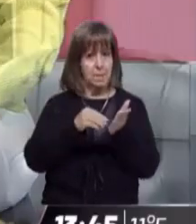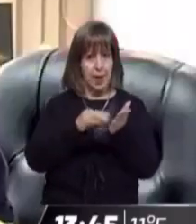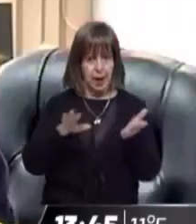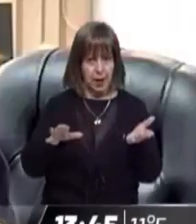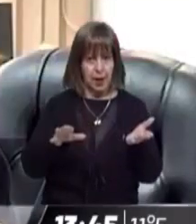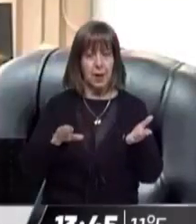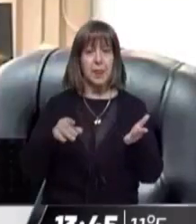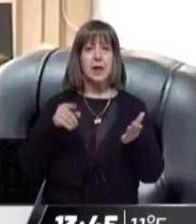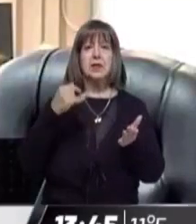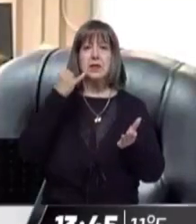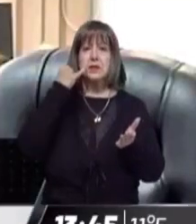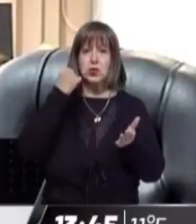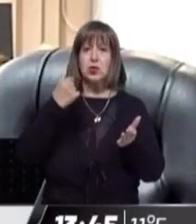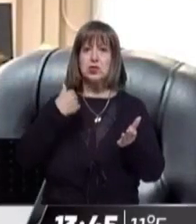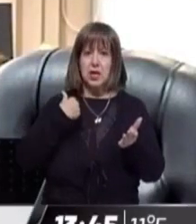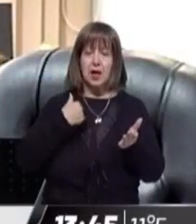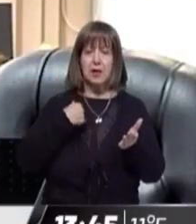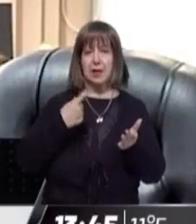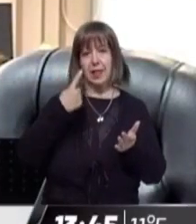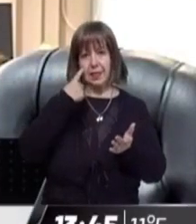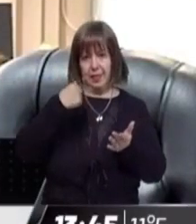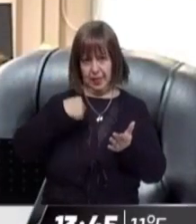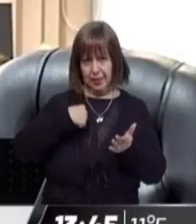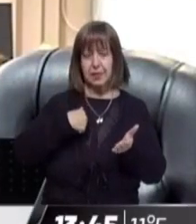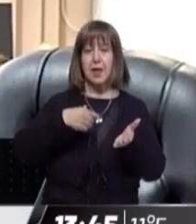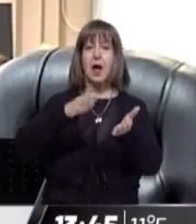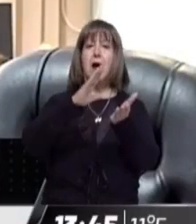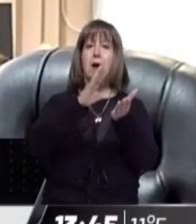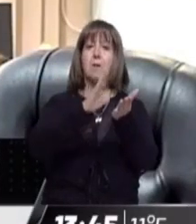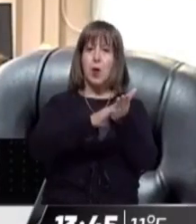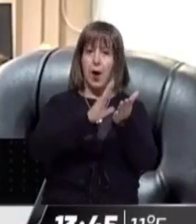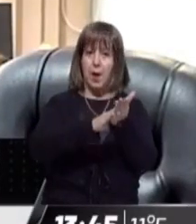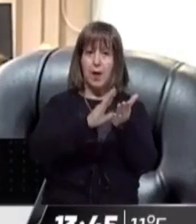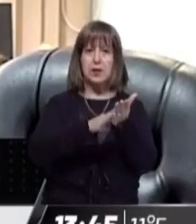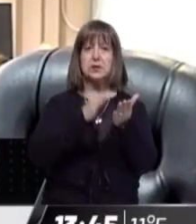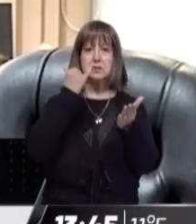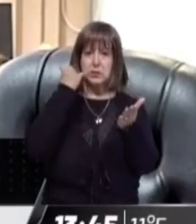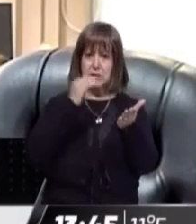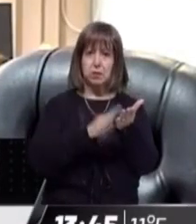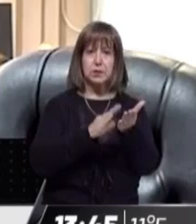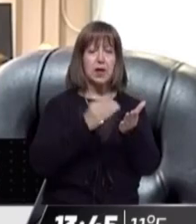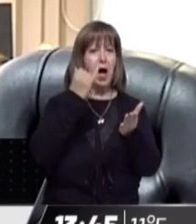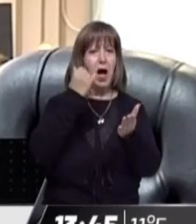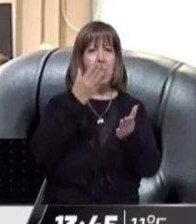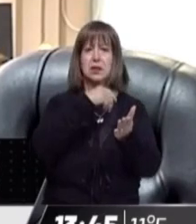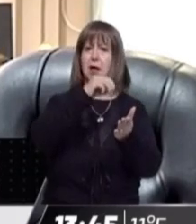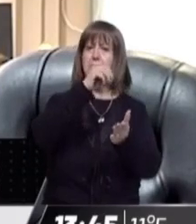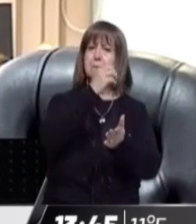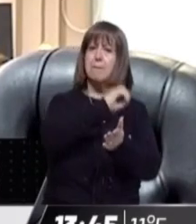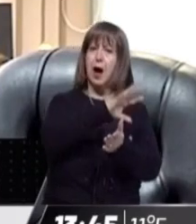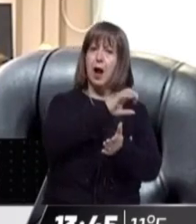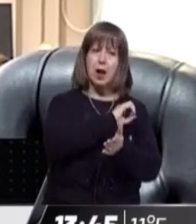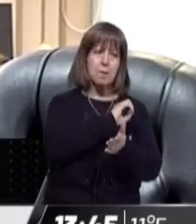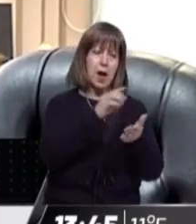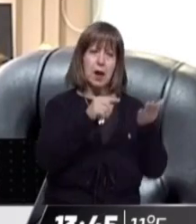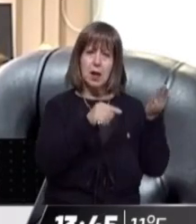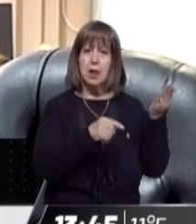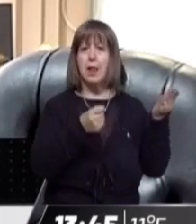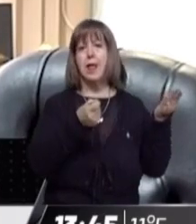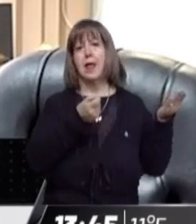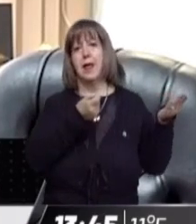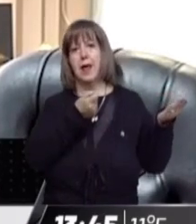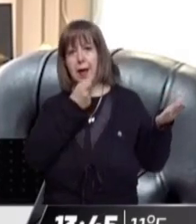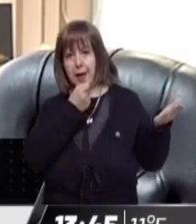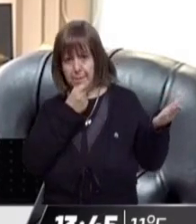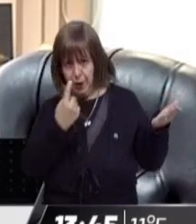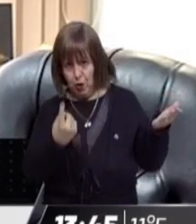sumar pruebas y también distintas anomalías irregularidades que se han detectado eh Por ejemplo